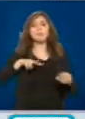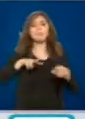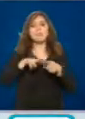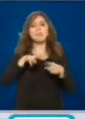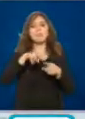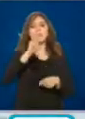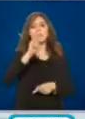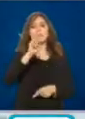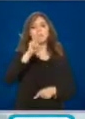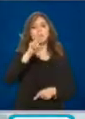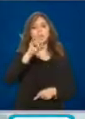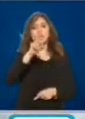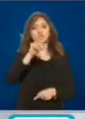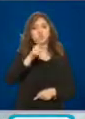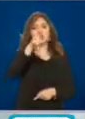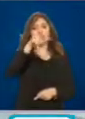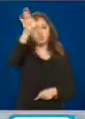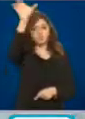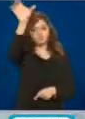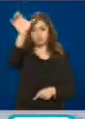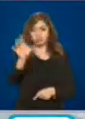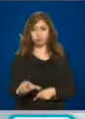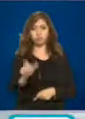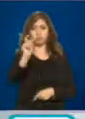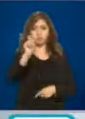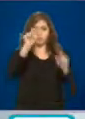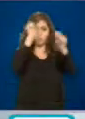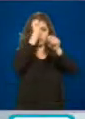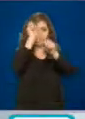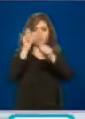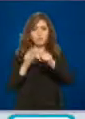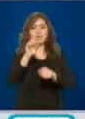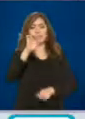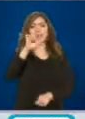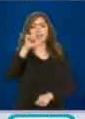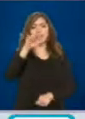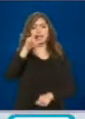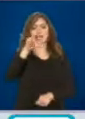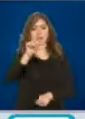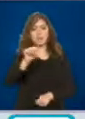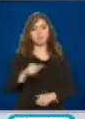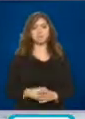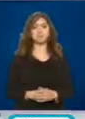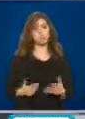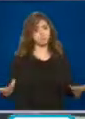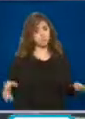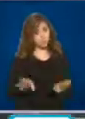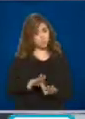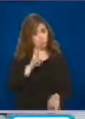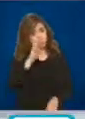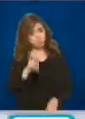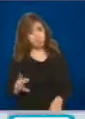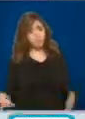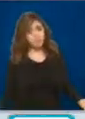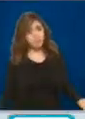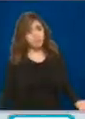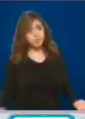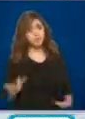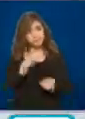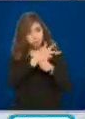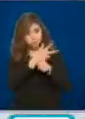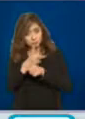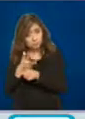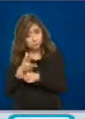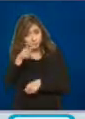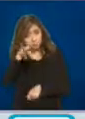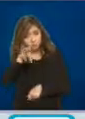los Periodistas se encuentra un busto de doña Elena Poniatowska. ¿Cómo la béisbol, tío Alberto? Y